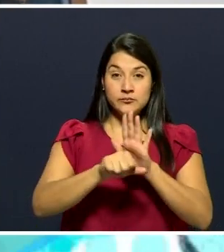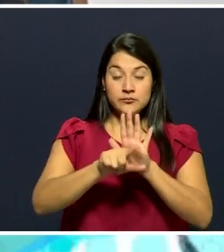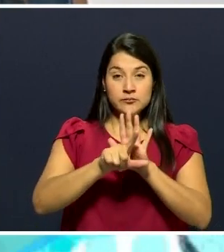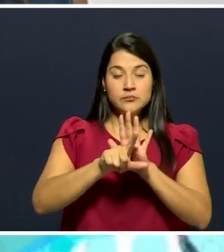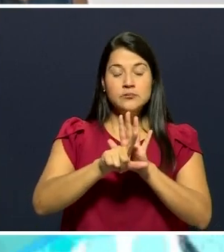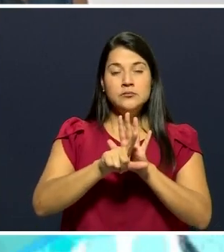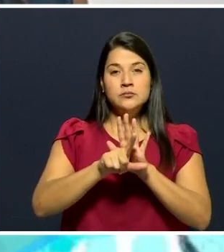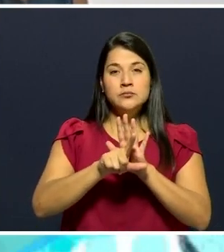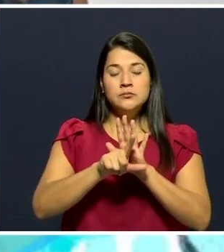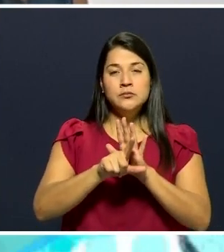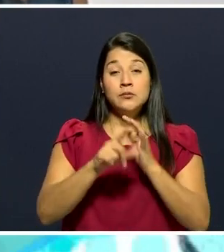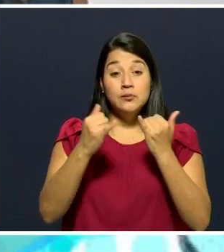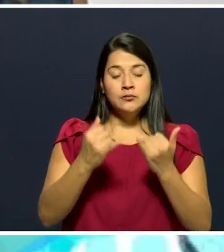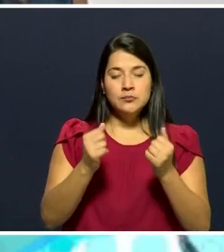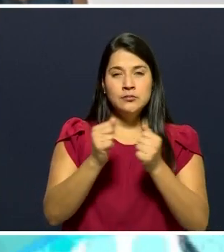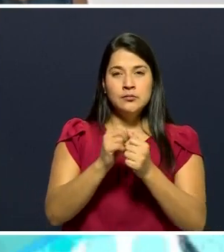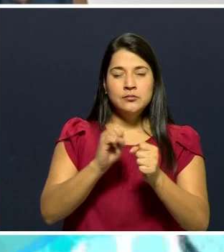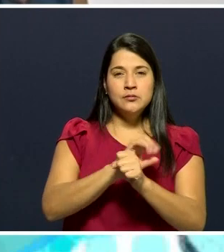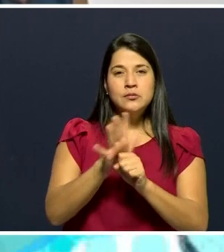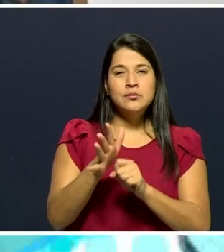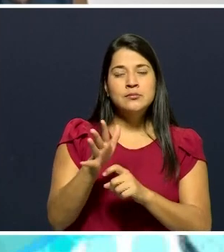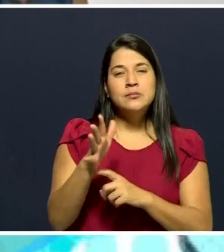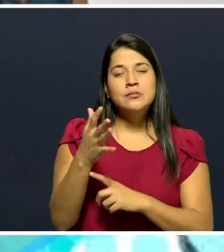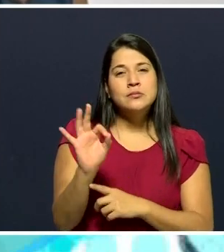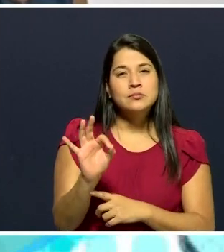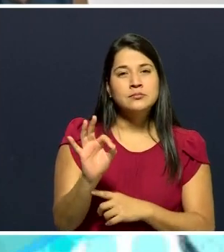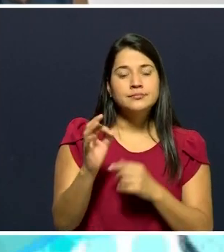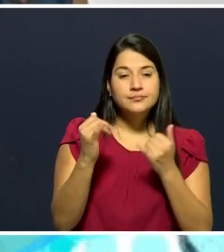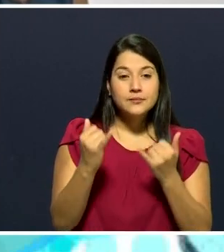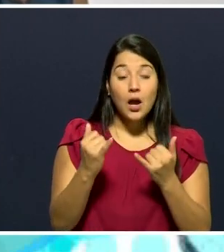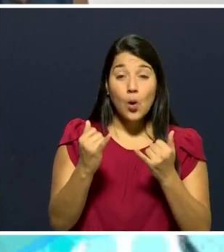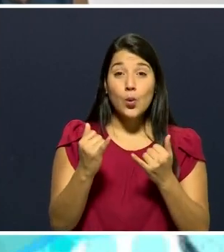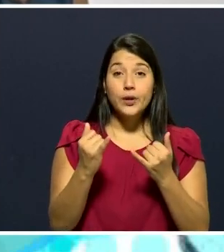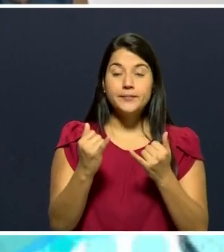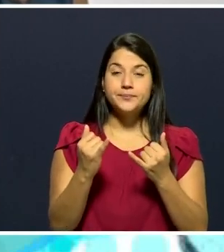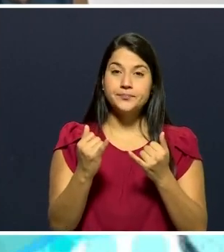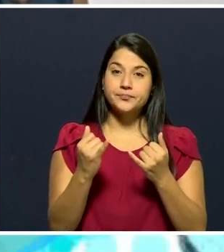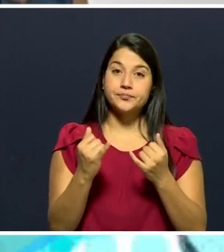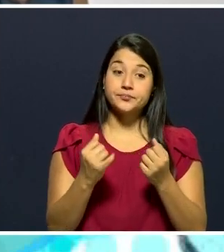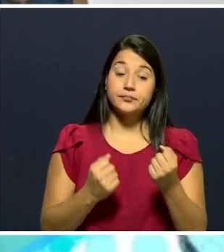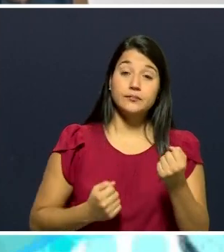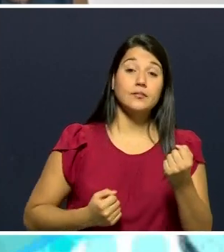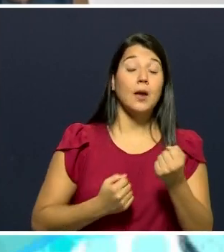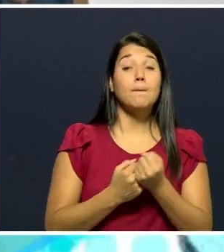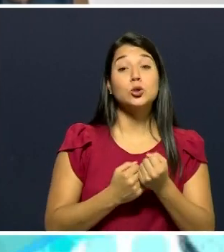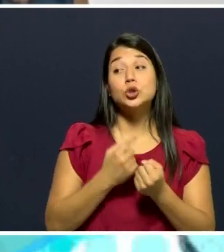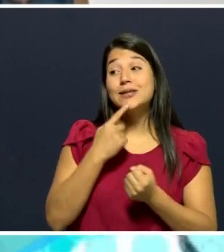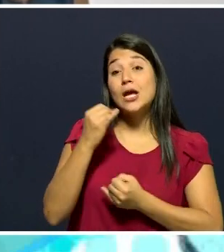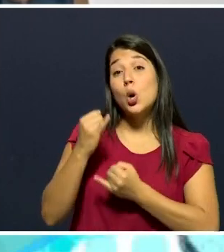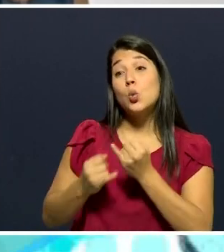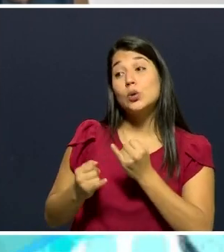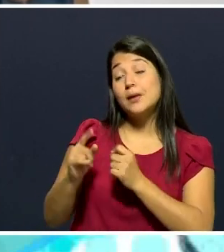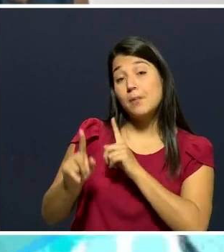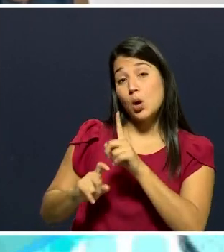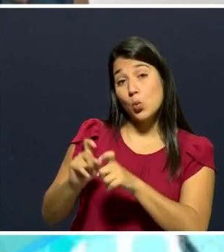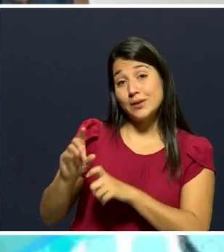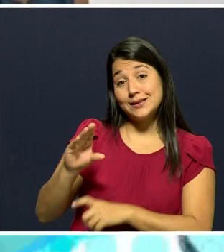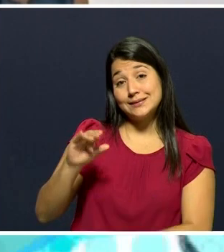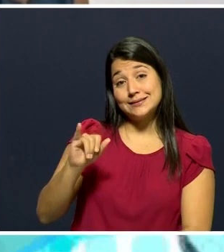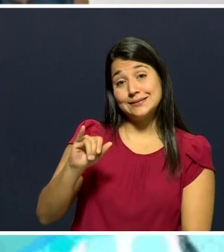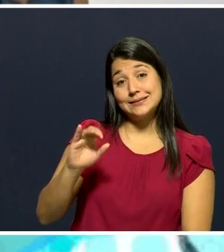pandemia impuso un extrabono de apoyo según la última encuesta del CIEP de la